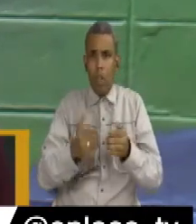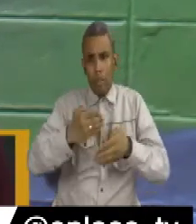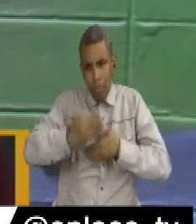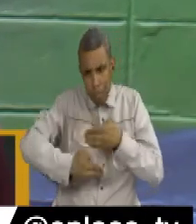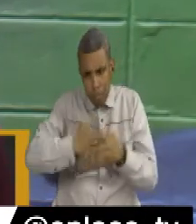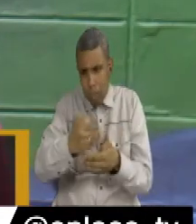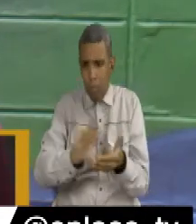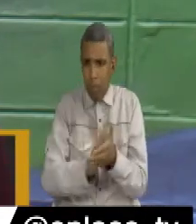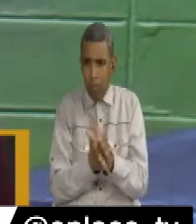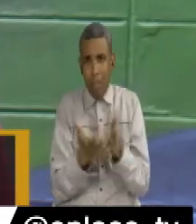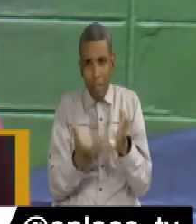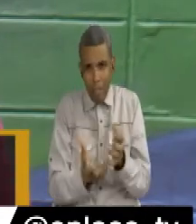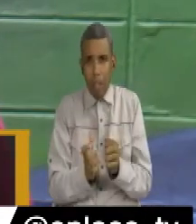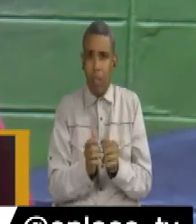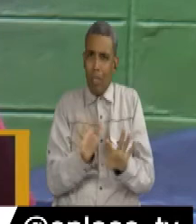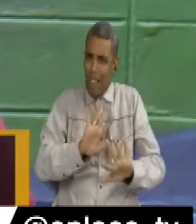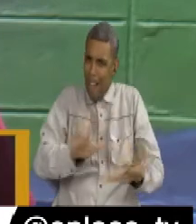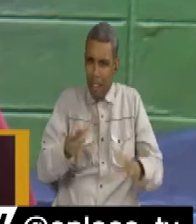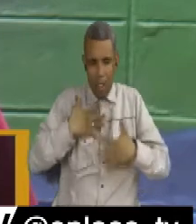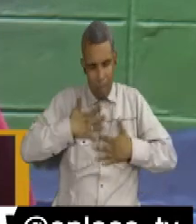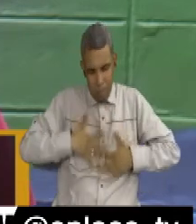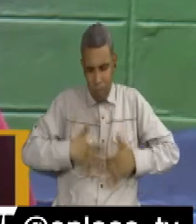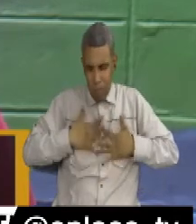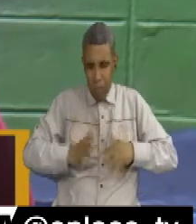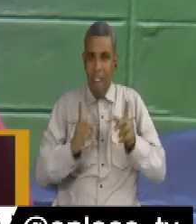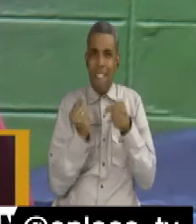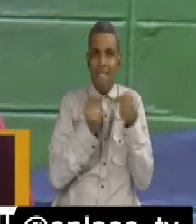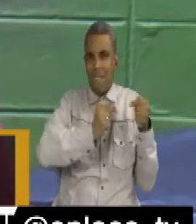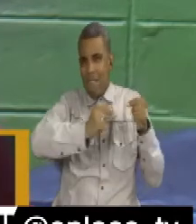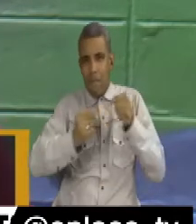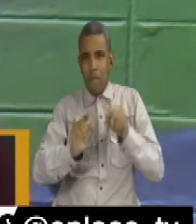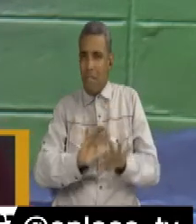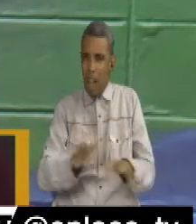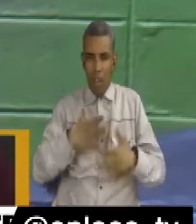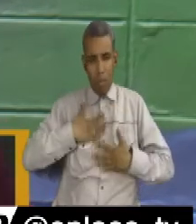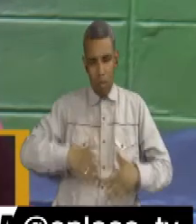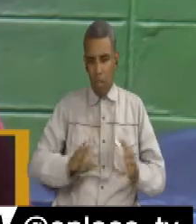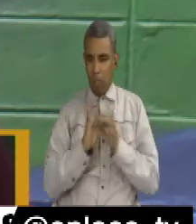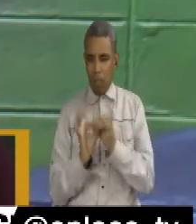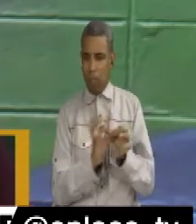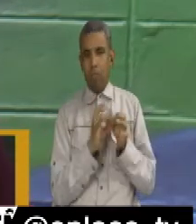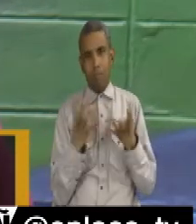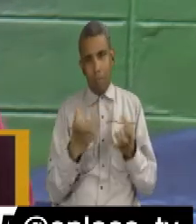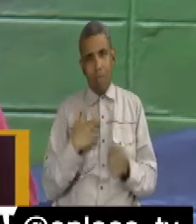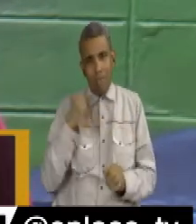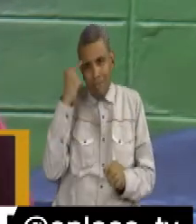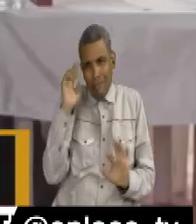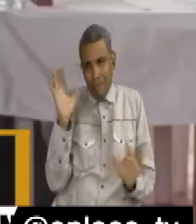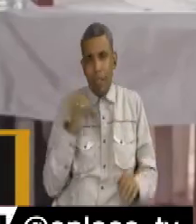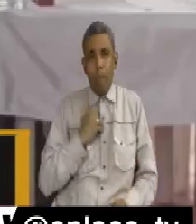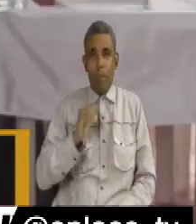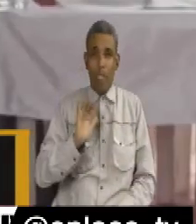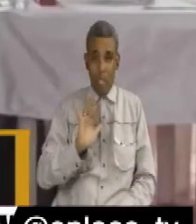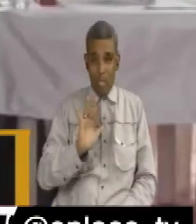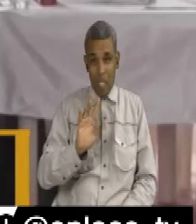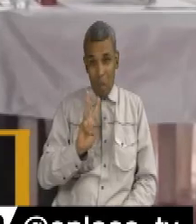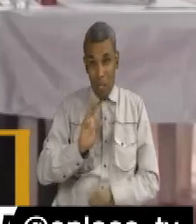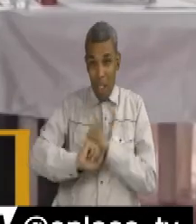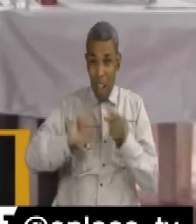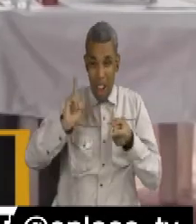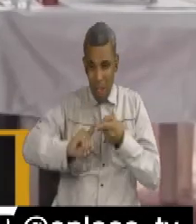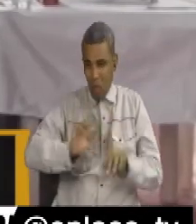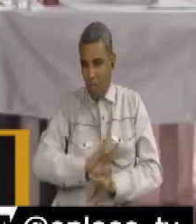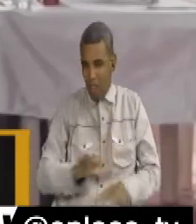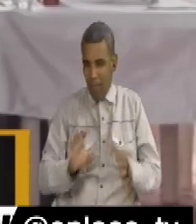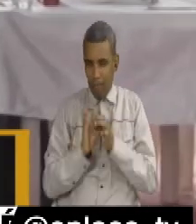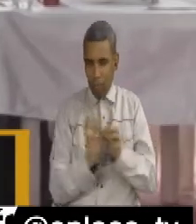que nosotros de que la solución negociada sea una solución negociada y política a este conflicto armado que lleva más de 53 años. También el defensor de derechos